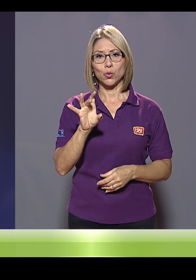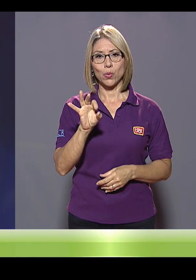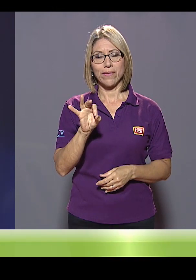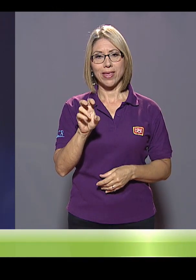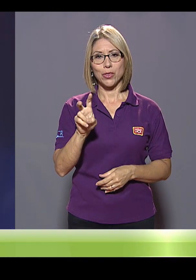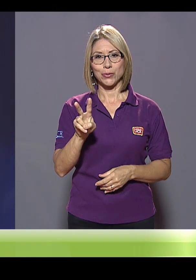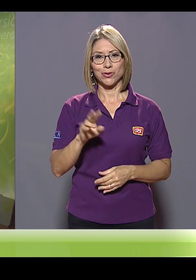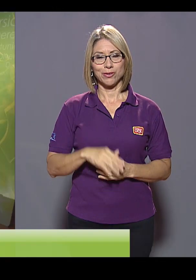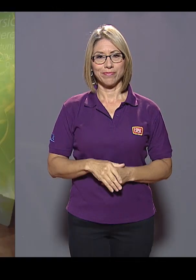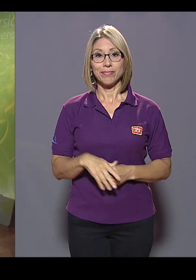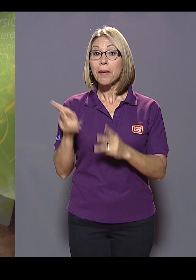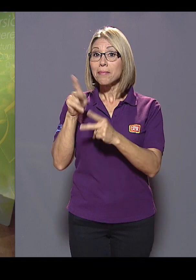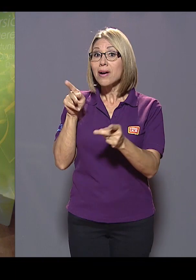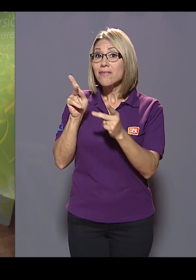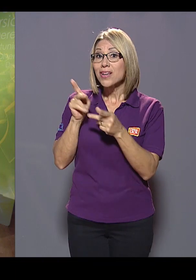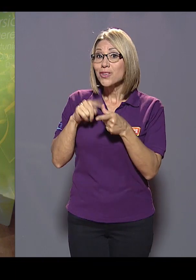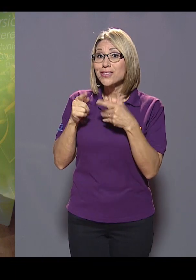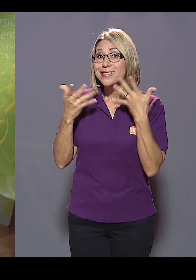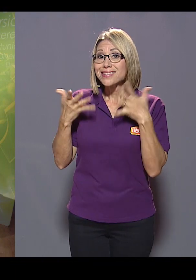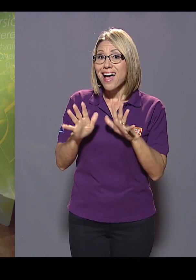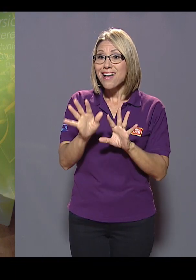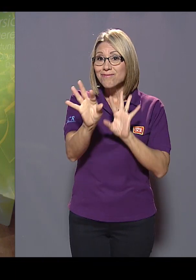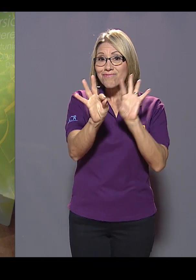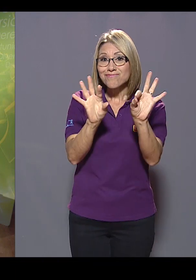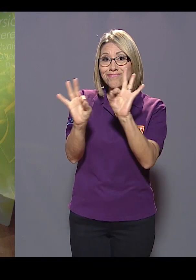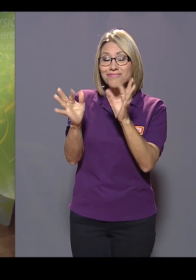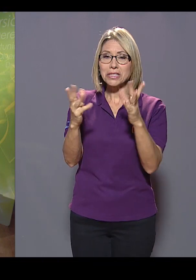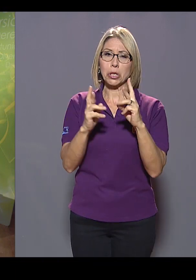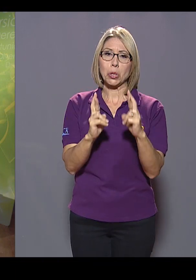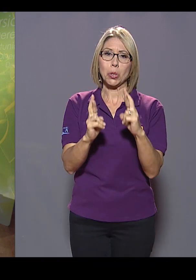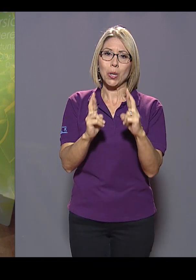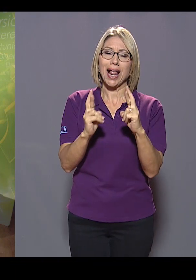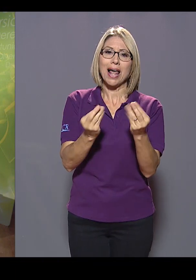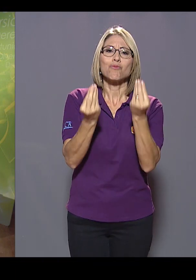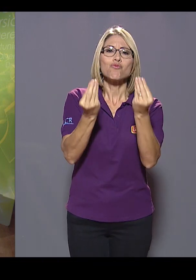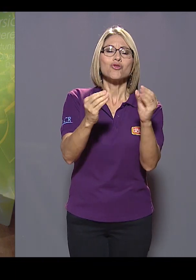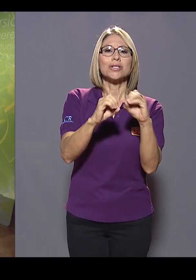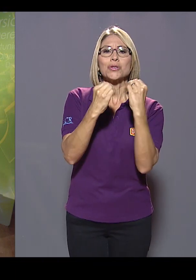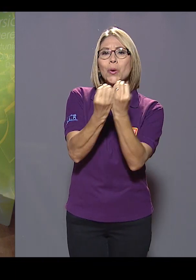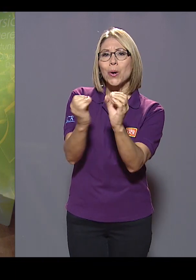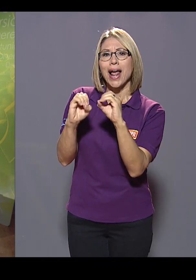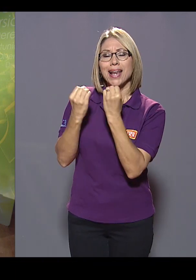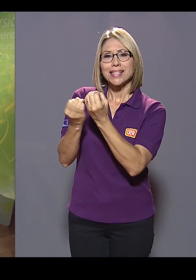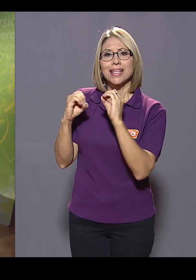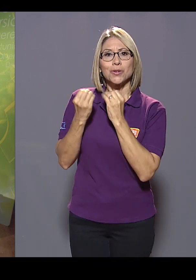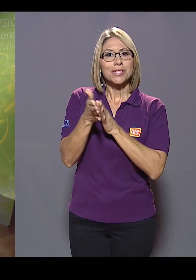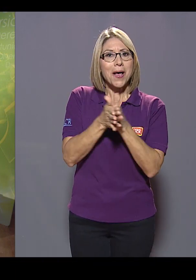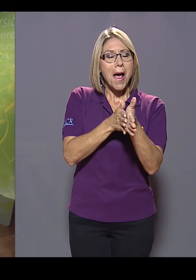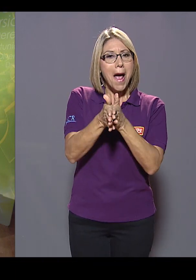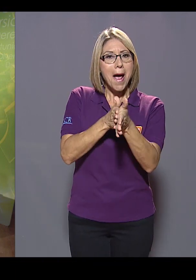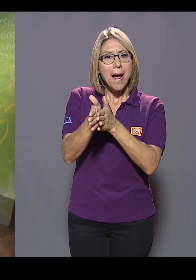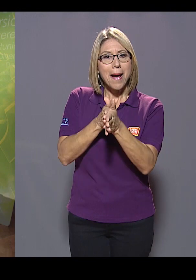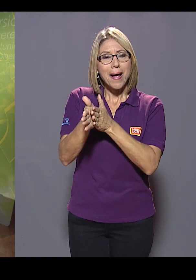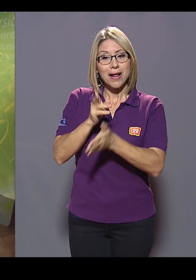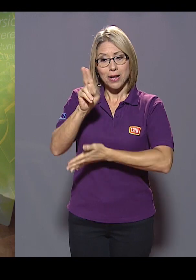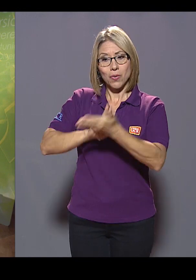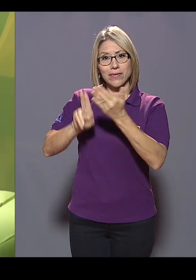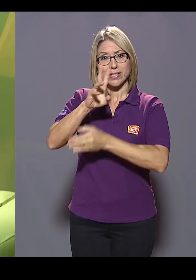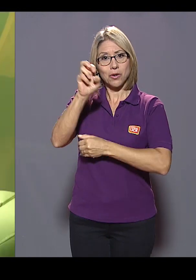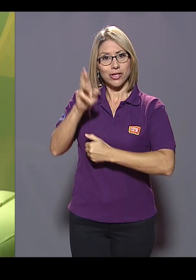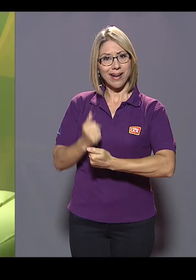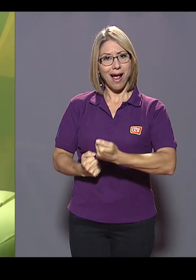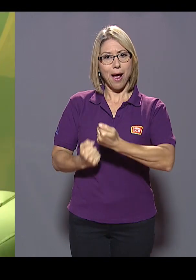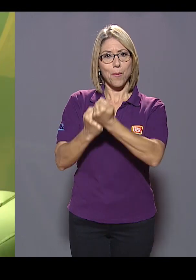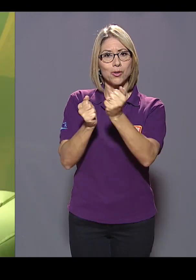6050-7892. Perfecto, entonces queda la invitación abierta para que ojalá bastantes organizaciones aprovechen este apoyo de la Universidad de Costa Rica en